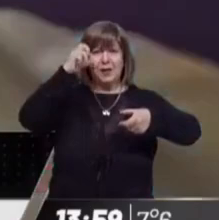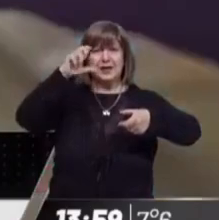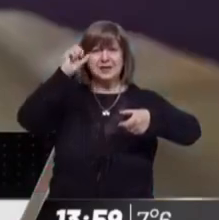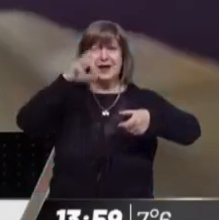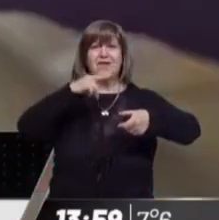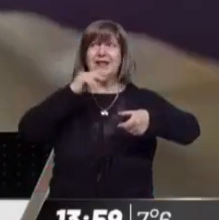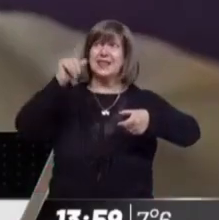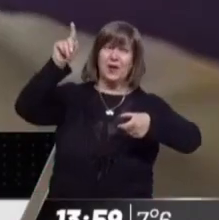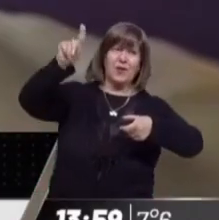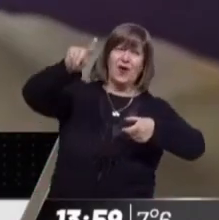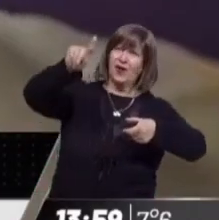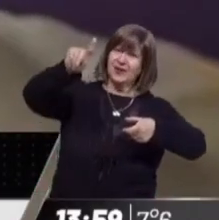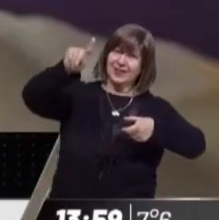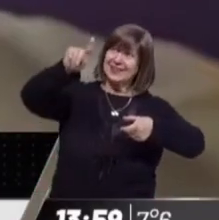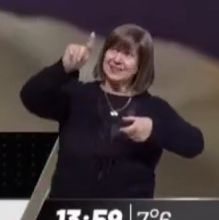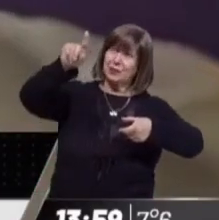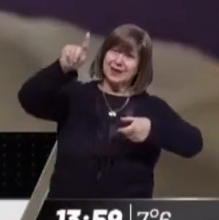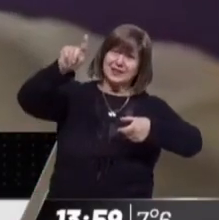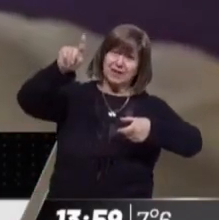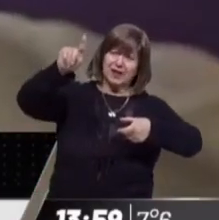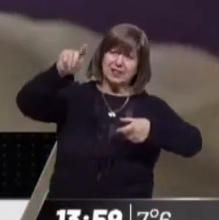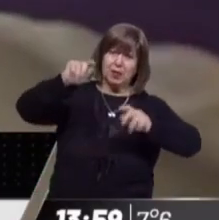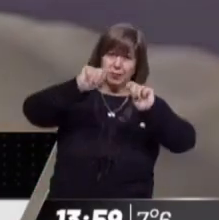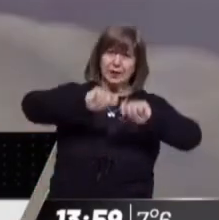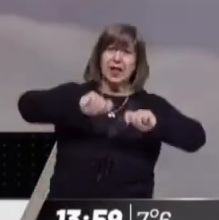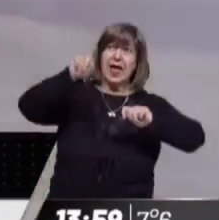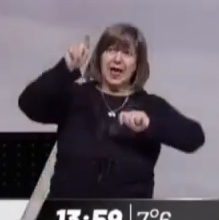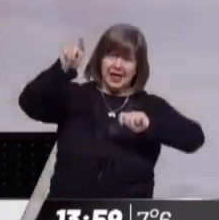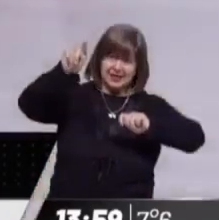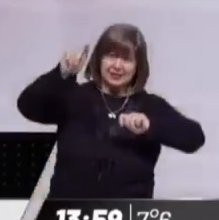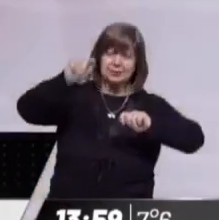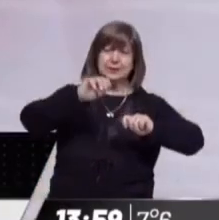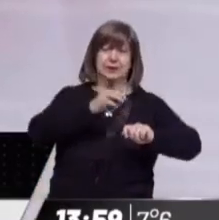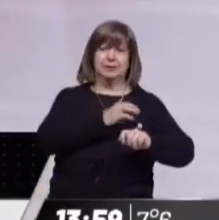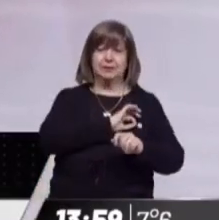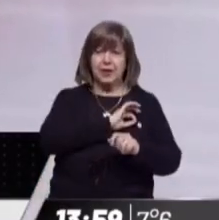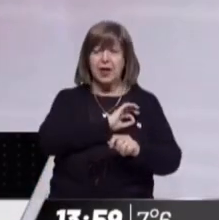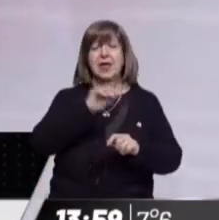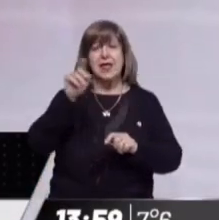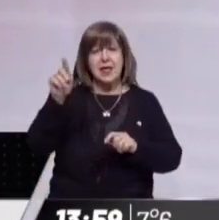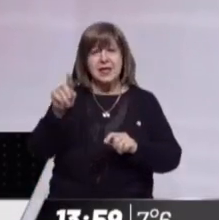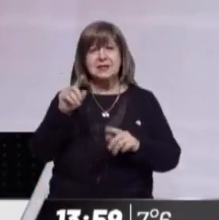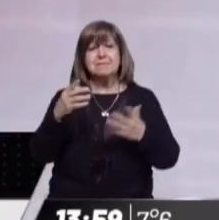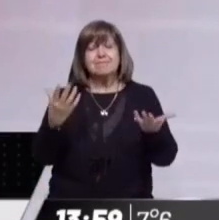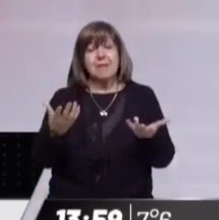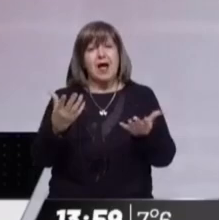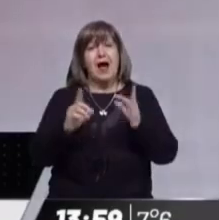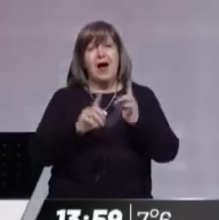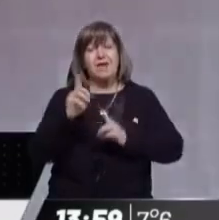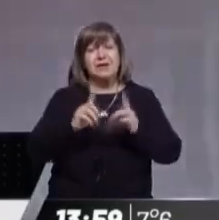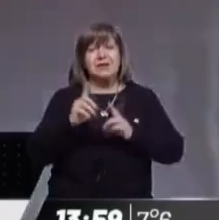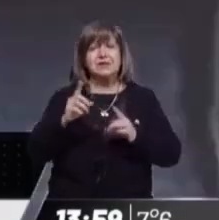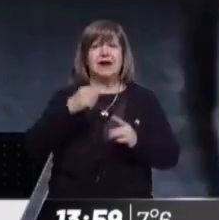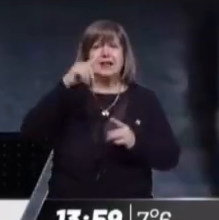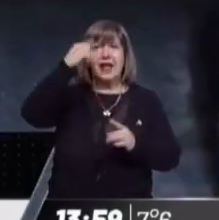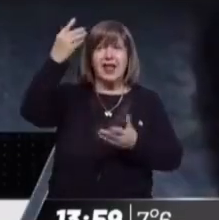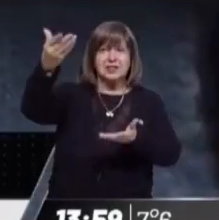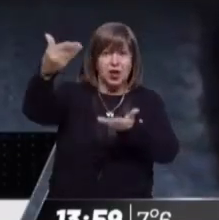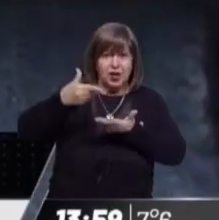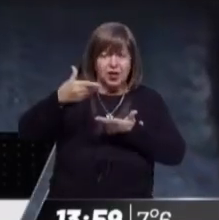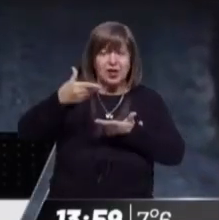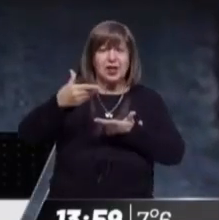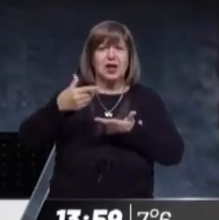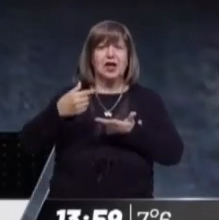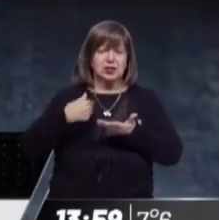nosotros estamos entregando de manera normal en Mendoza porque o teníamos stock o hemos repuesto con compras eh locales con lo cual la